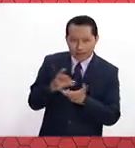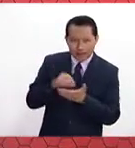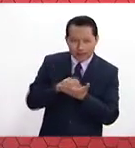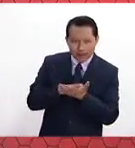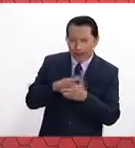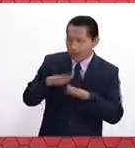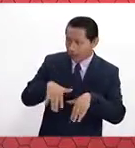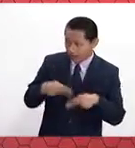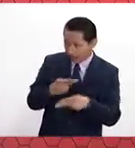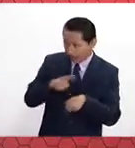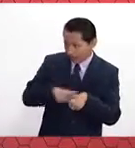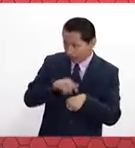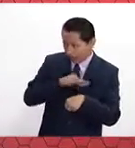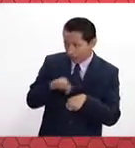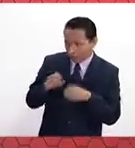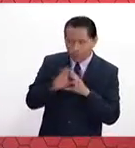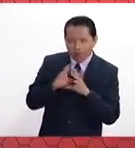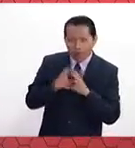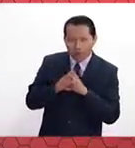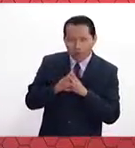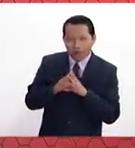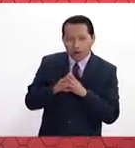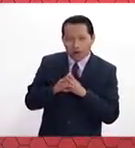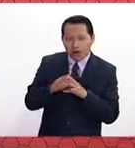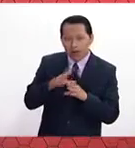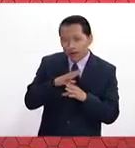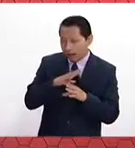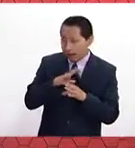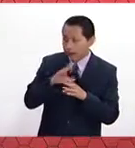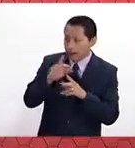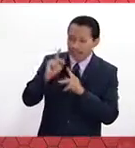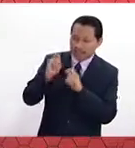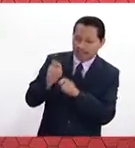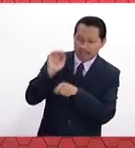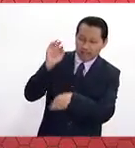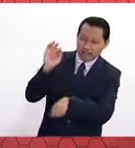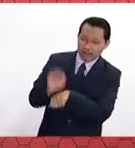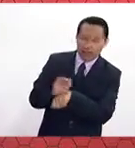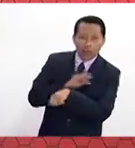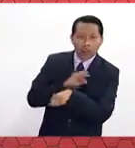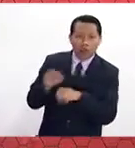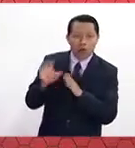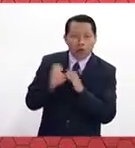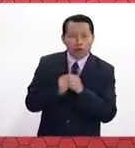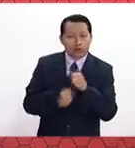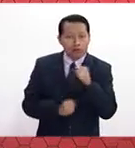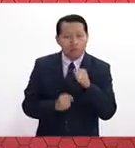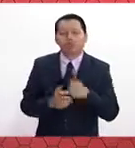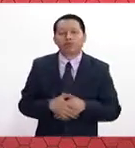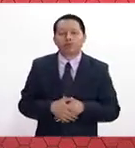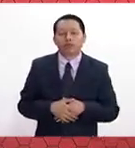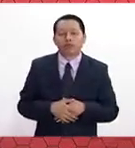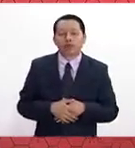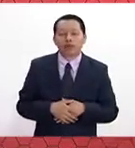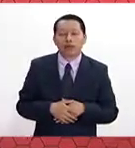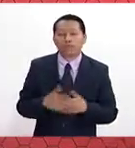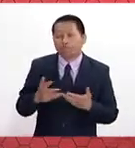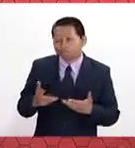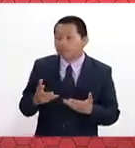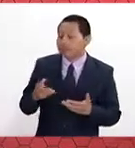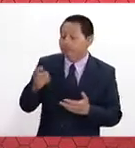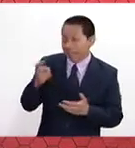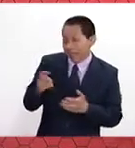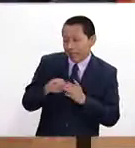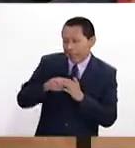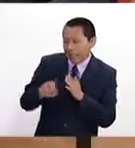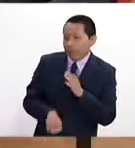esta Asamblea Nacional, que sería la que daría la facultad para cambiar la Constitución. Si